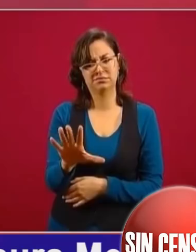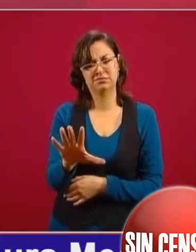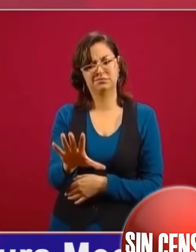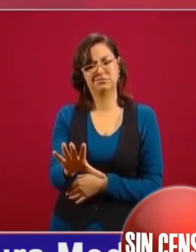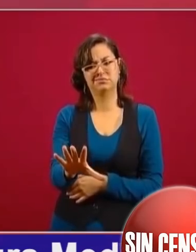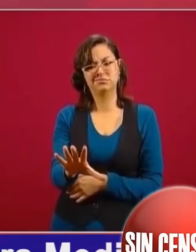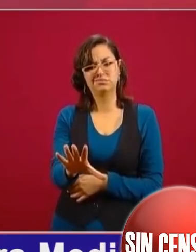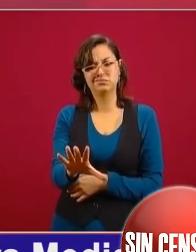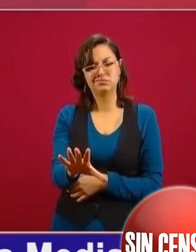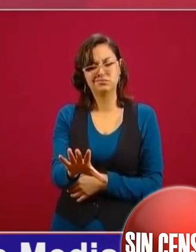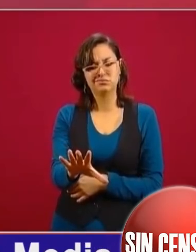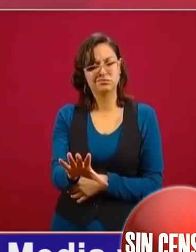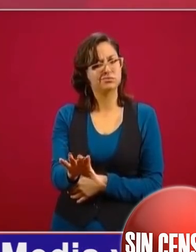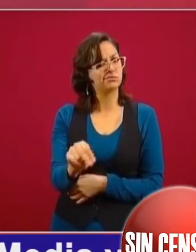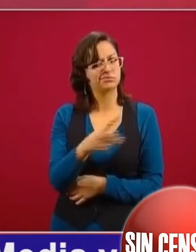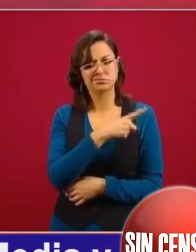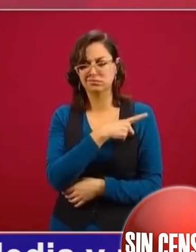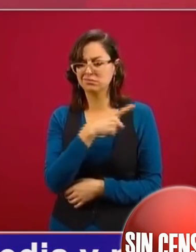Además,